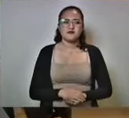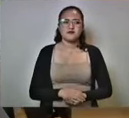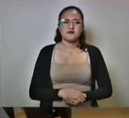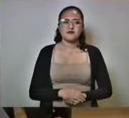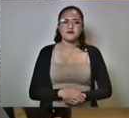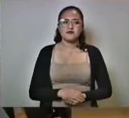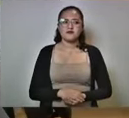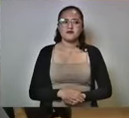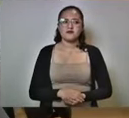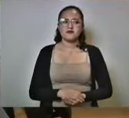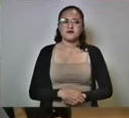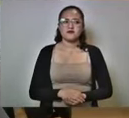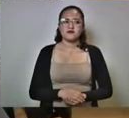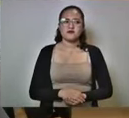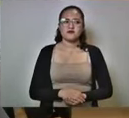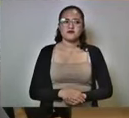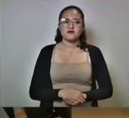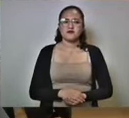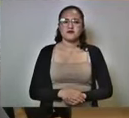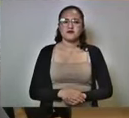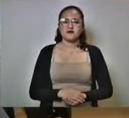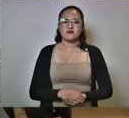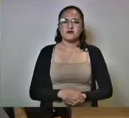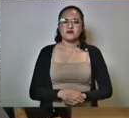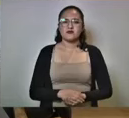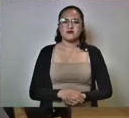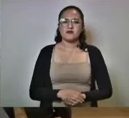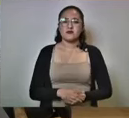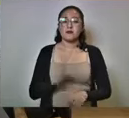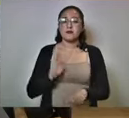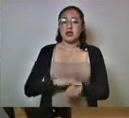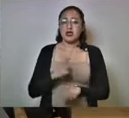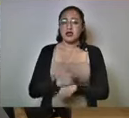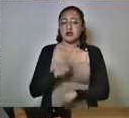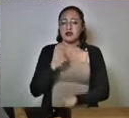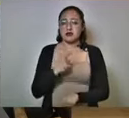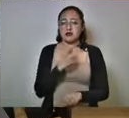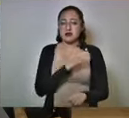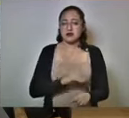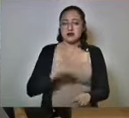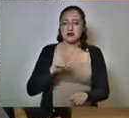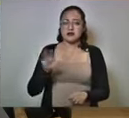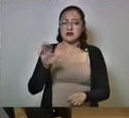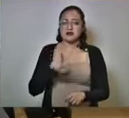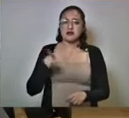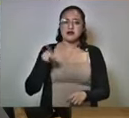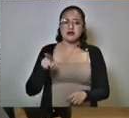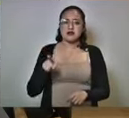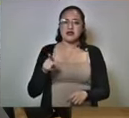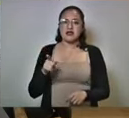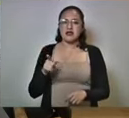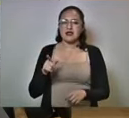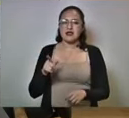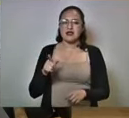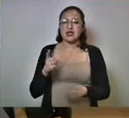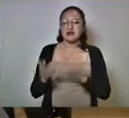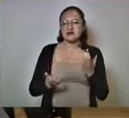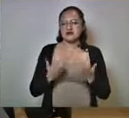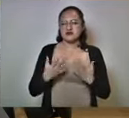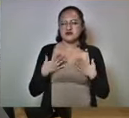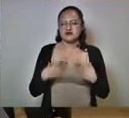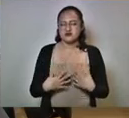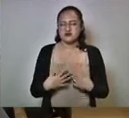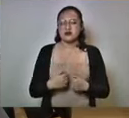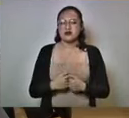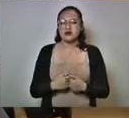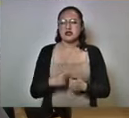Al área de quemados. Los que estaban teniendo temas graves los pasaron a la unidad, al área de quemados del Hospital